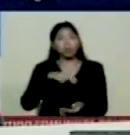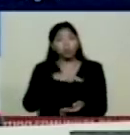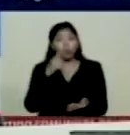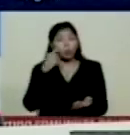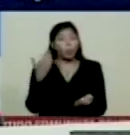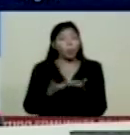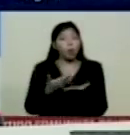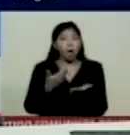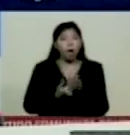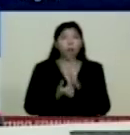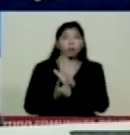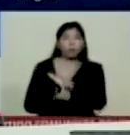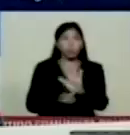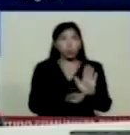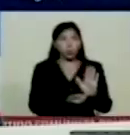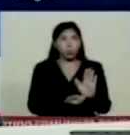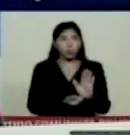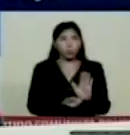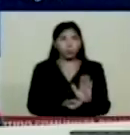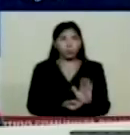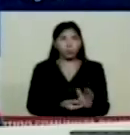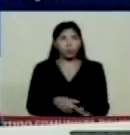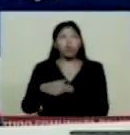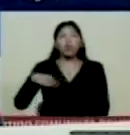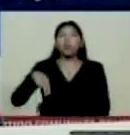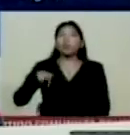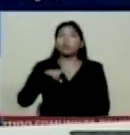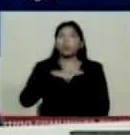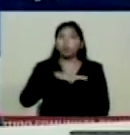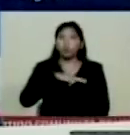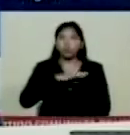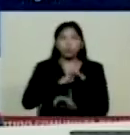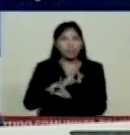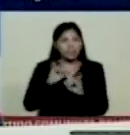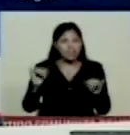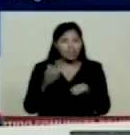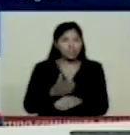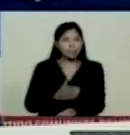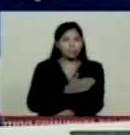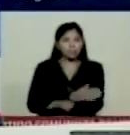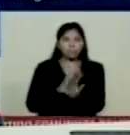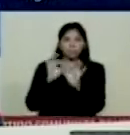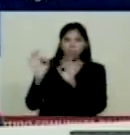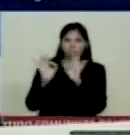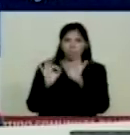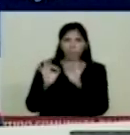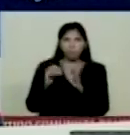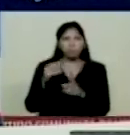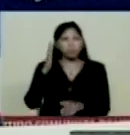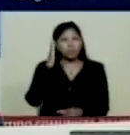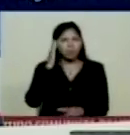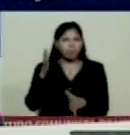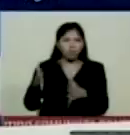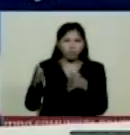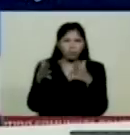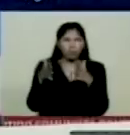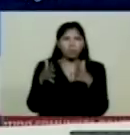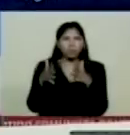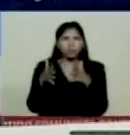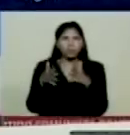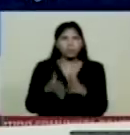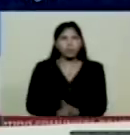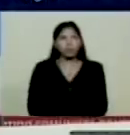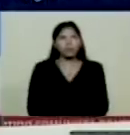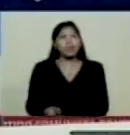más que decir. Nosotros nos estábamos preparando para una gran victoria y esa gran victoria ya se